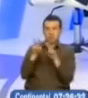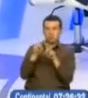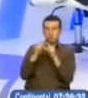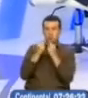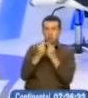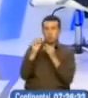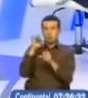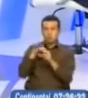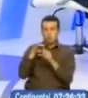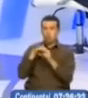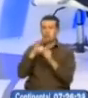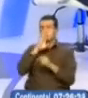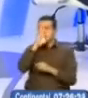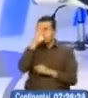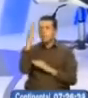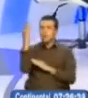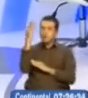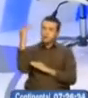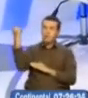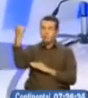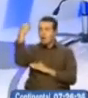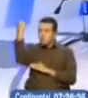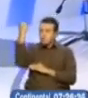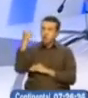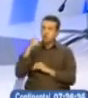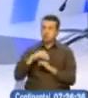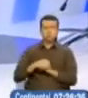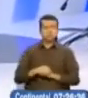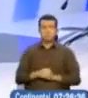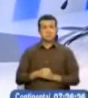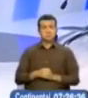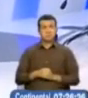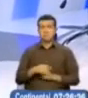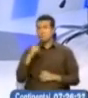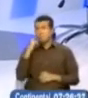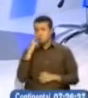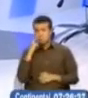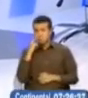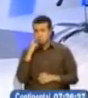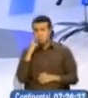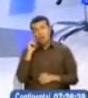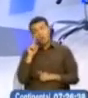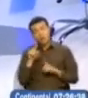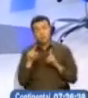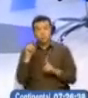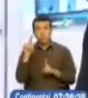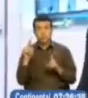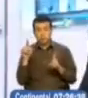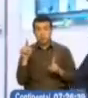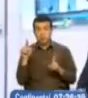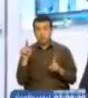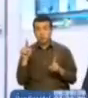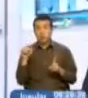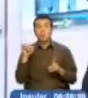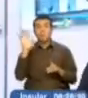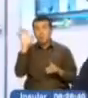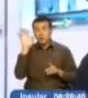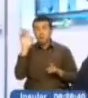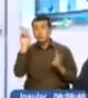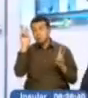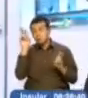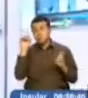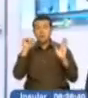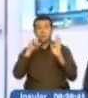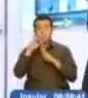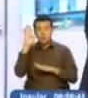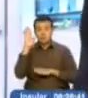populares votan por estrellas de televisión, por no sé qué. Yo no veo, y de pronto, no, están algunos, sí. Pero no, más bien, se votó además de manera un poco